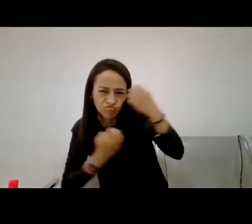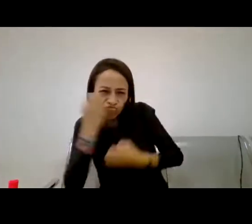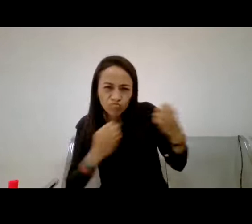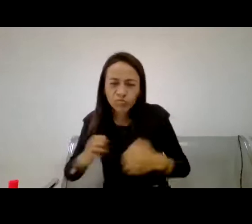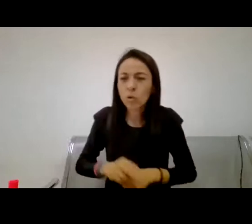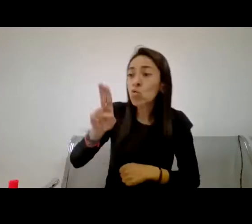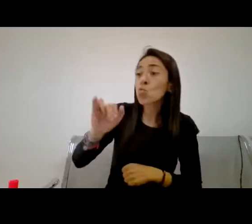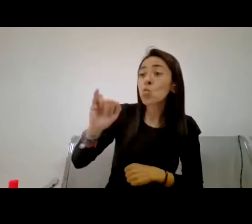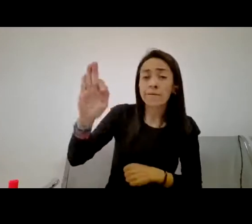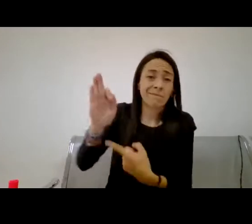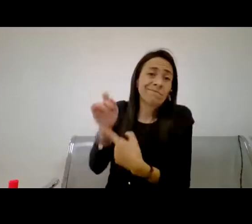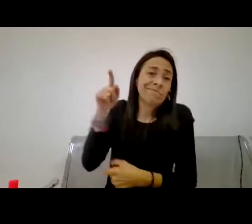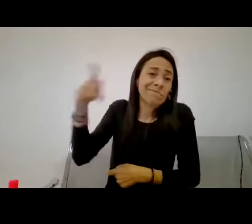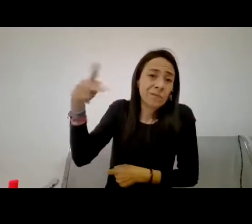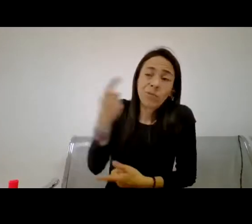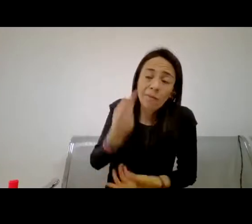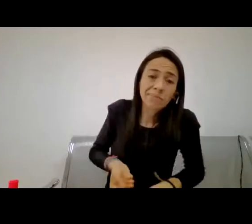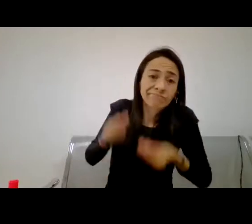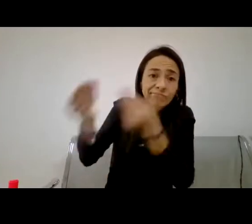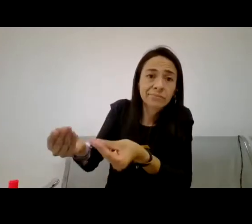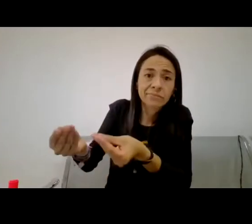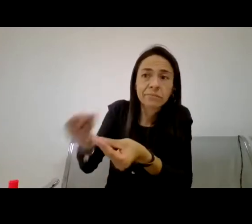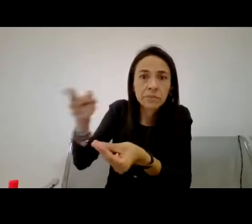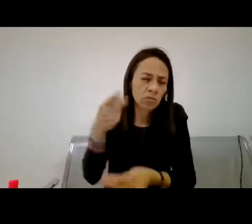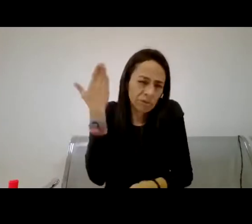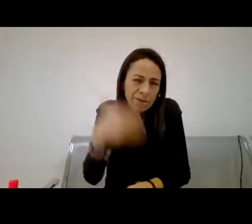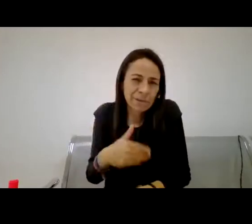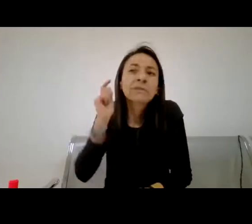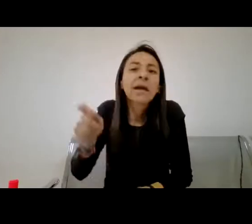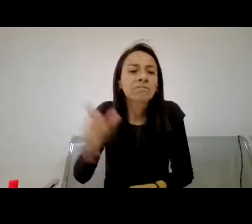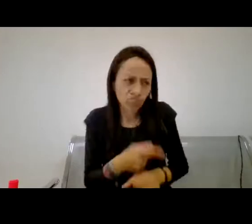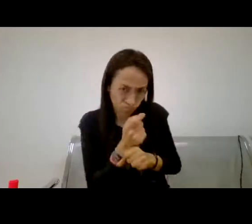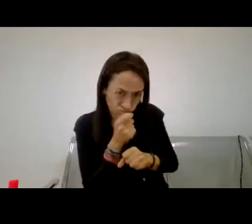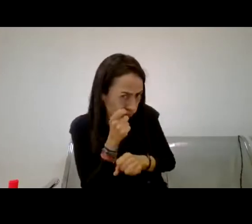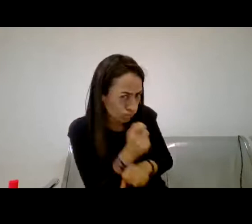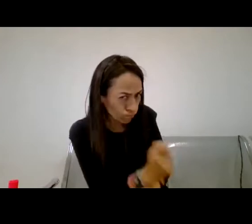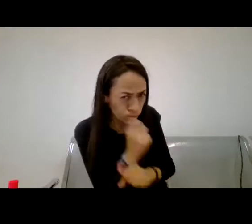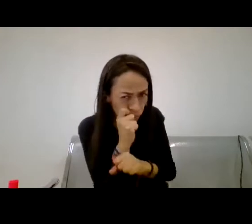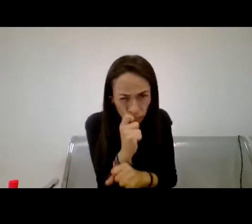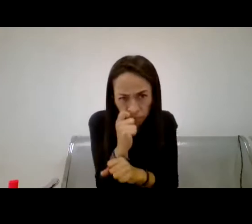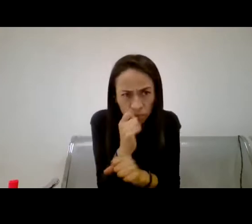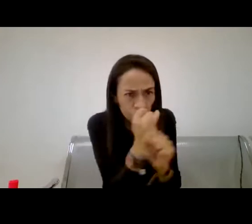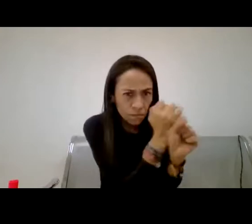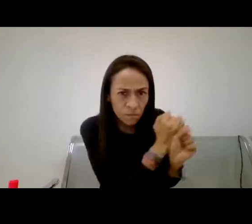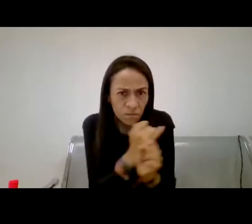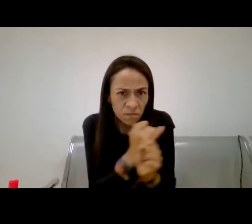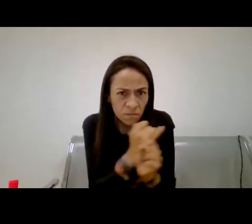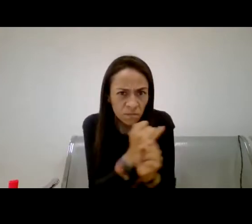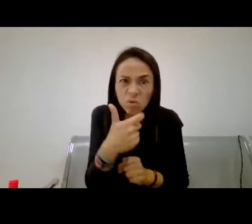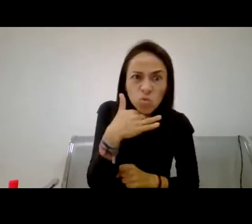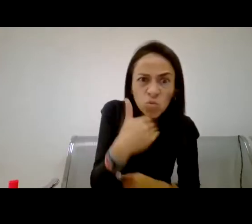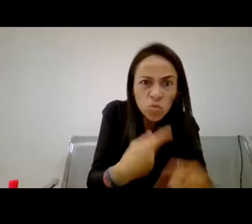investigación sobre posibles desvíos de dinero, lavado de dinero, financiamiento del terrorismo. No es una